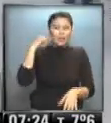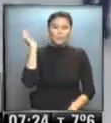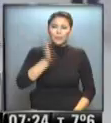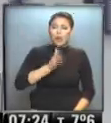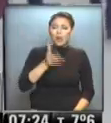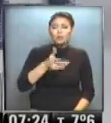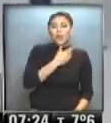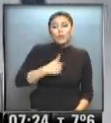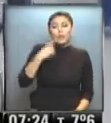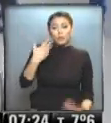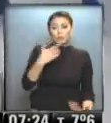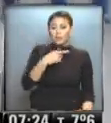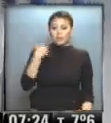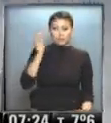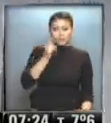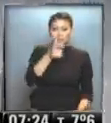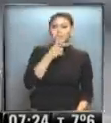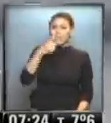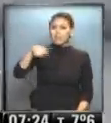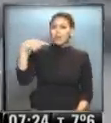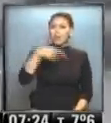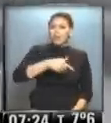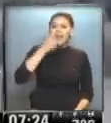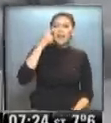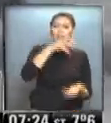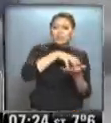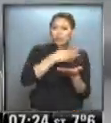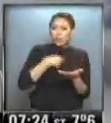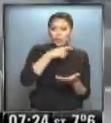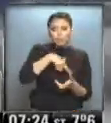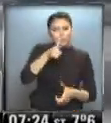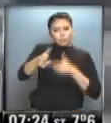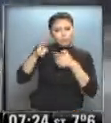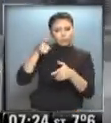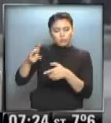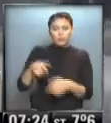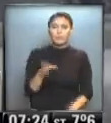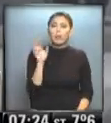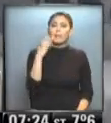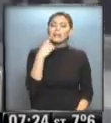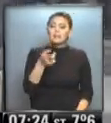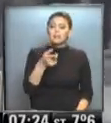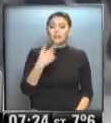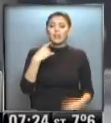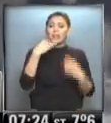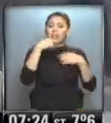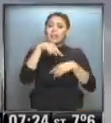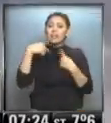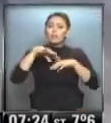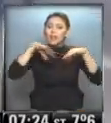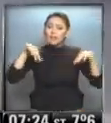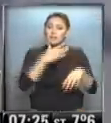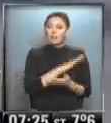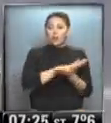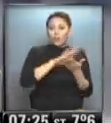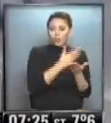dispuesto a disparar sobre ellos si atacaban las instituciones públicas. Esa brecha cada vez mayor entre los hermanos musulmanes y el nuevo gobierno quedó